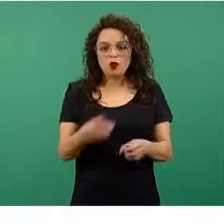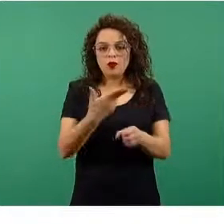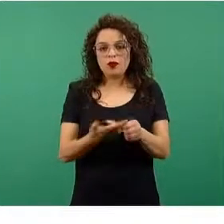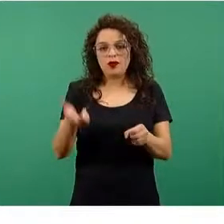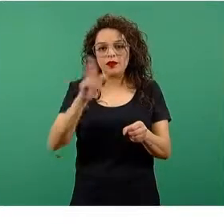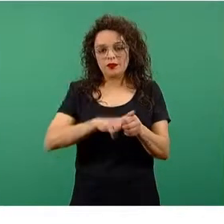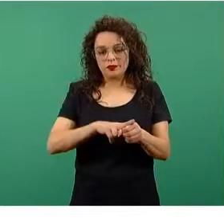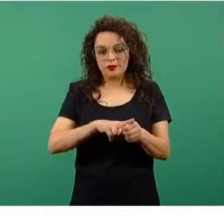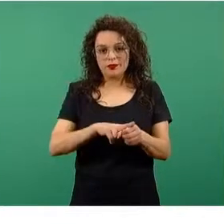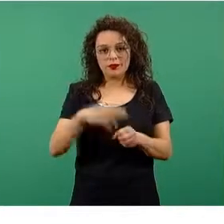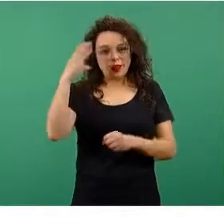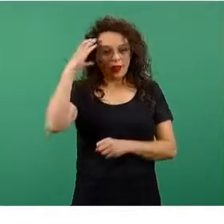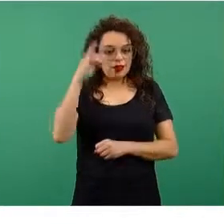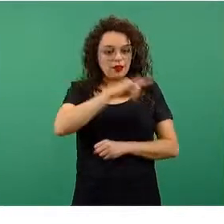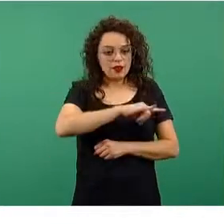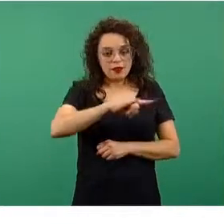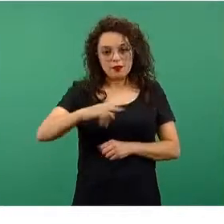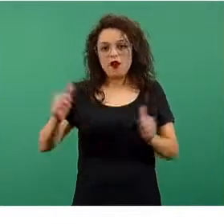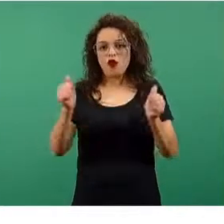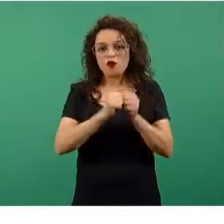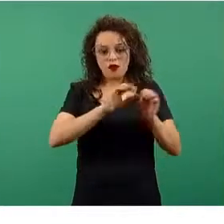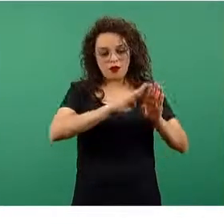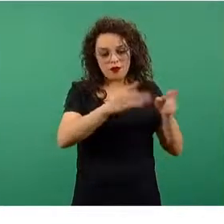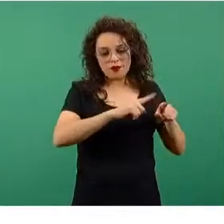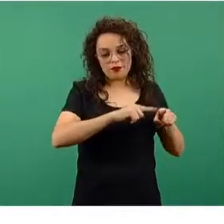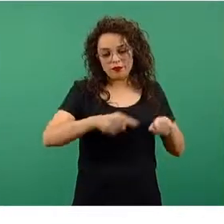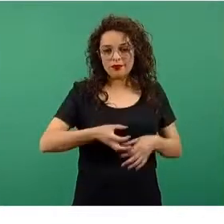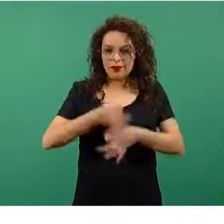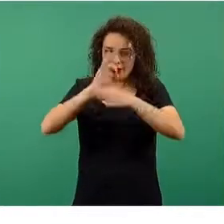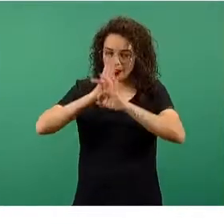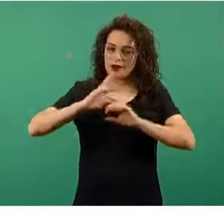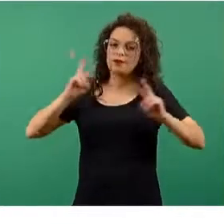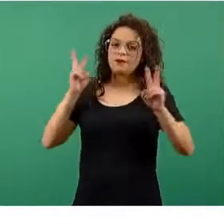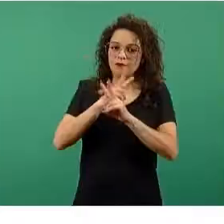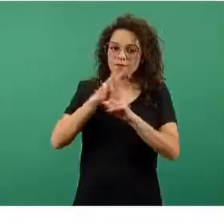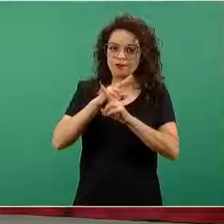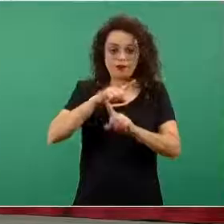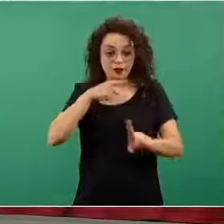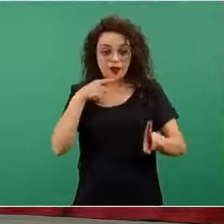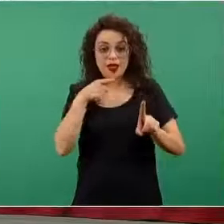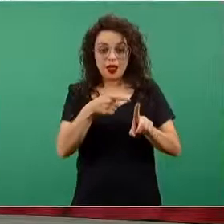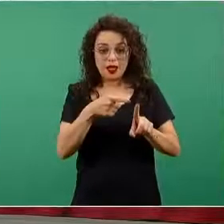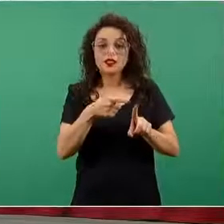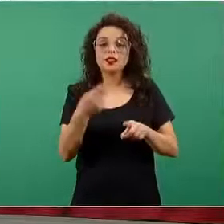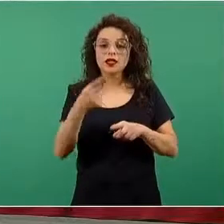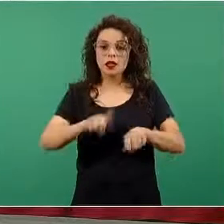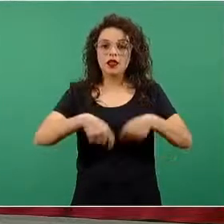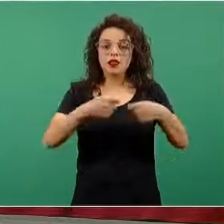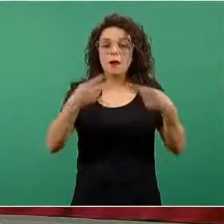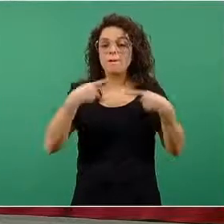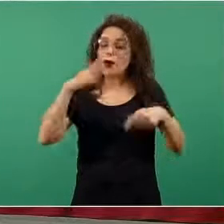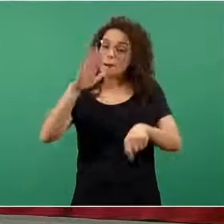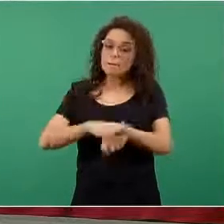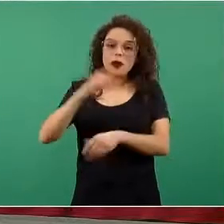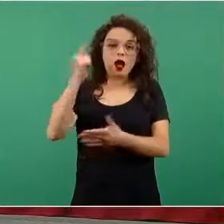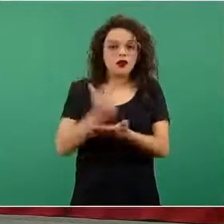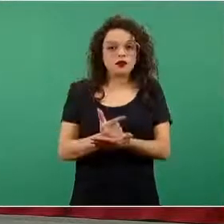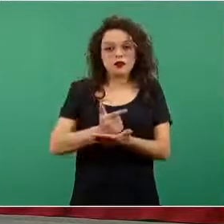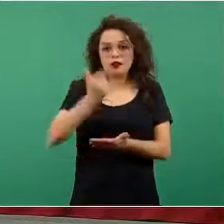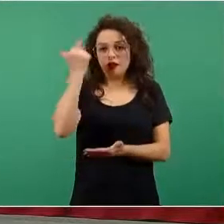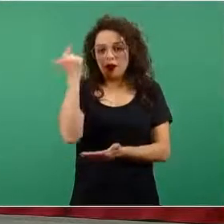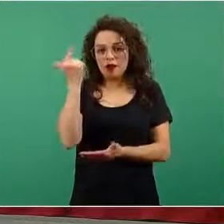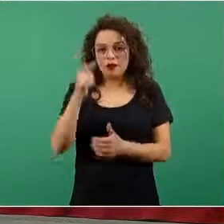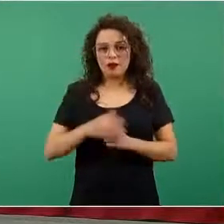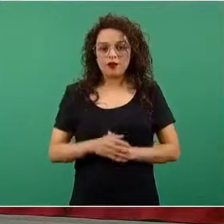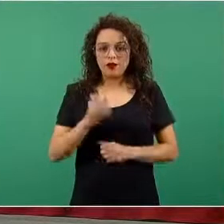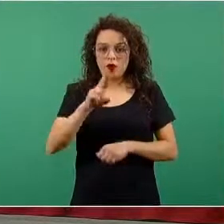tipo de camas, que también sabemos son las que se reservan para los pacientes más críticos y con las mayores complicaciones